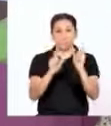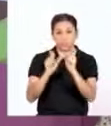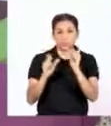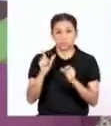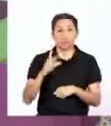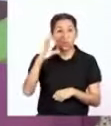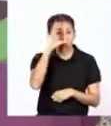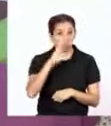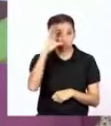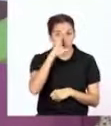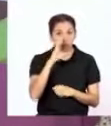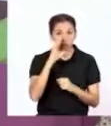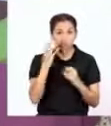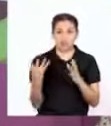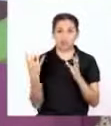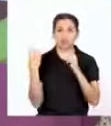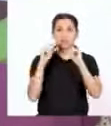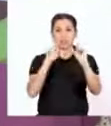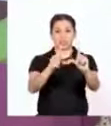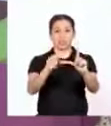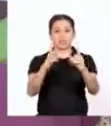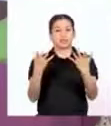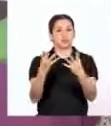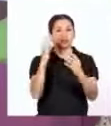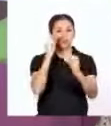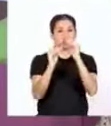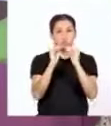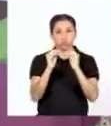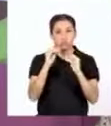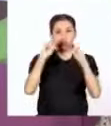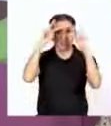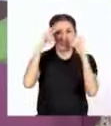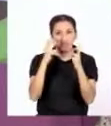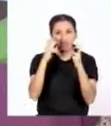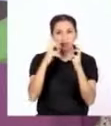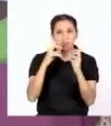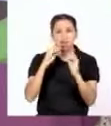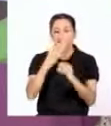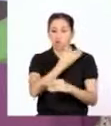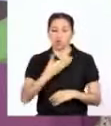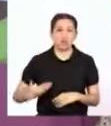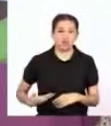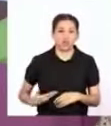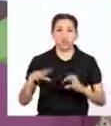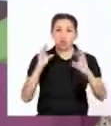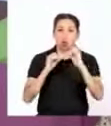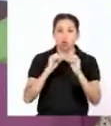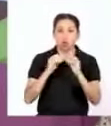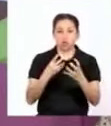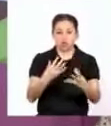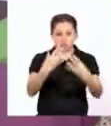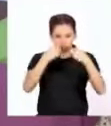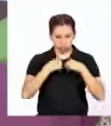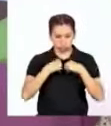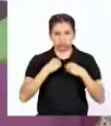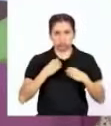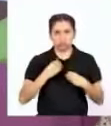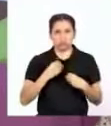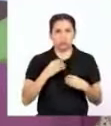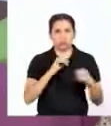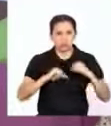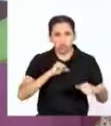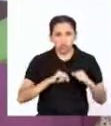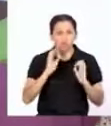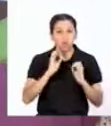de personas que buscan plantear soluciones a los asuntos públicos que los afectan o son de